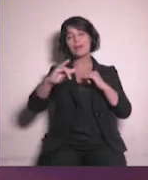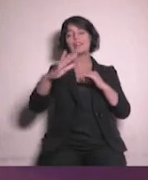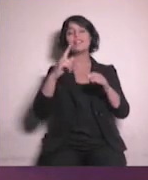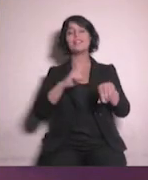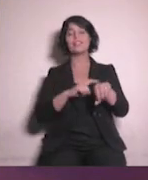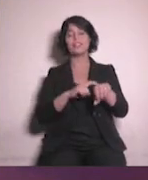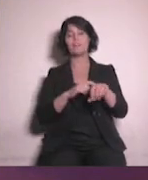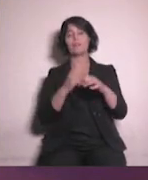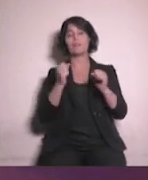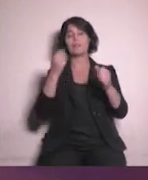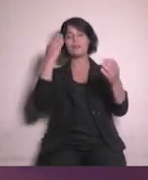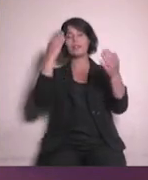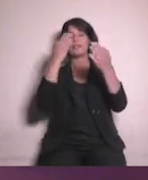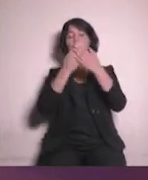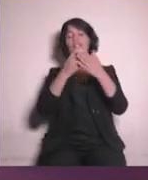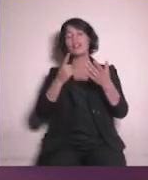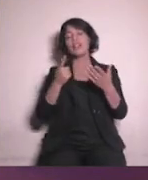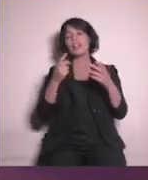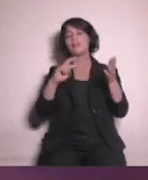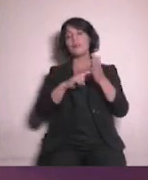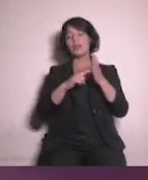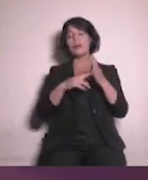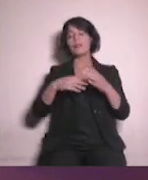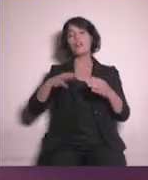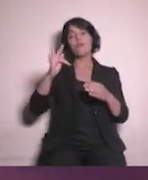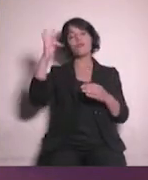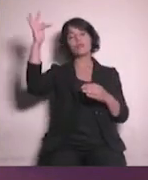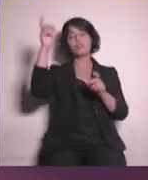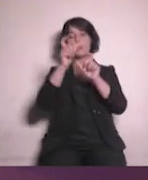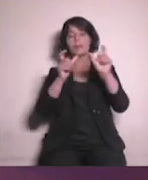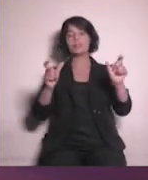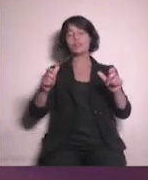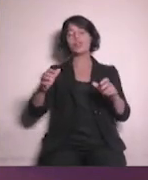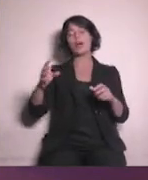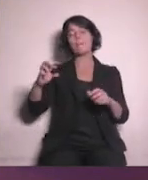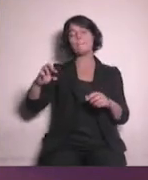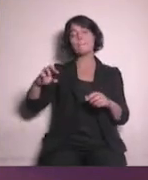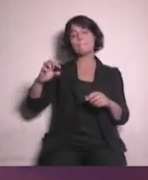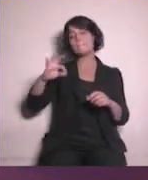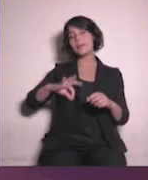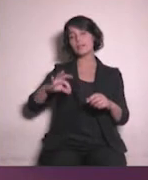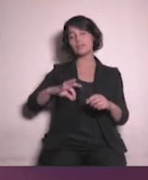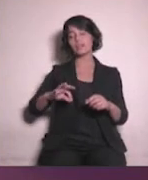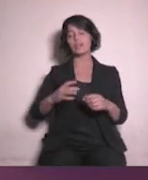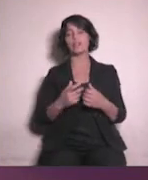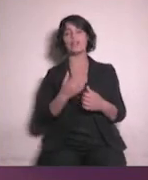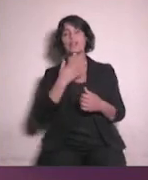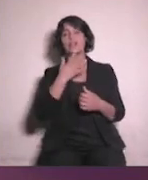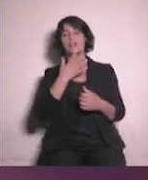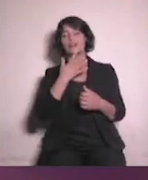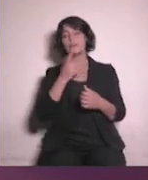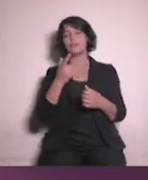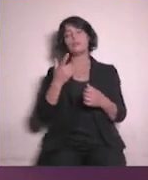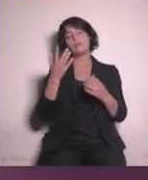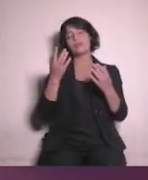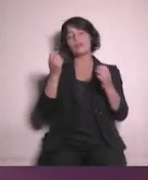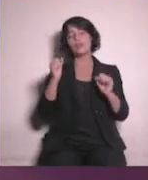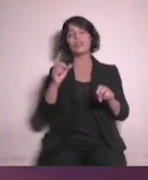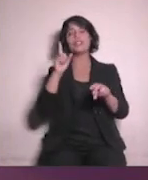el problema de los actuales y futuros pensionados y no esperar un nuevo ciclo político por la incapacidad de lograr un acuerdo